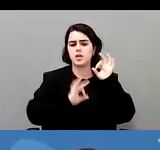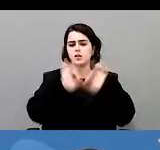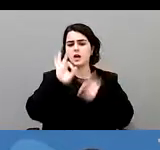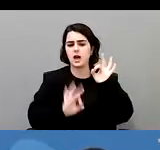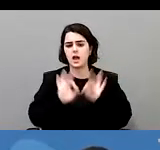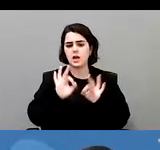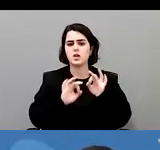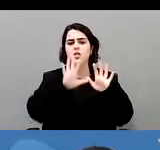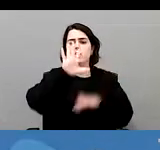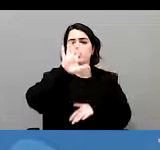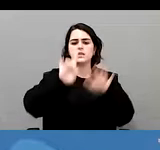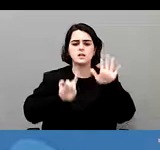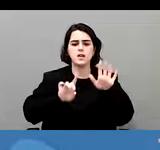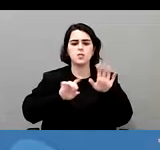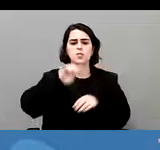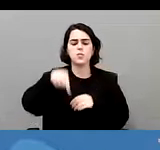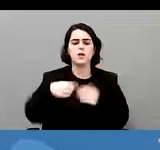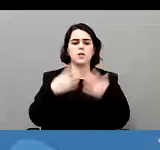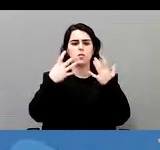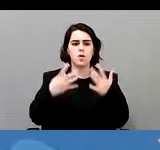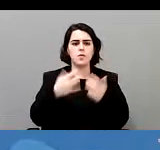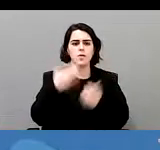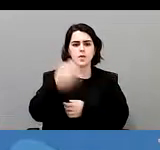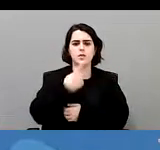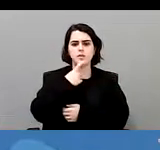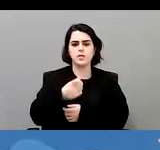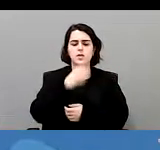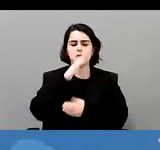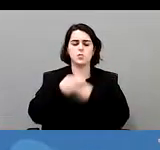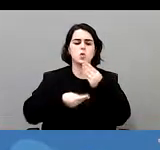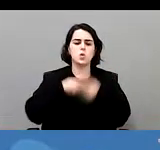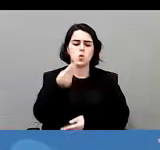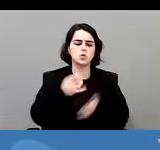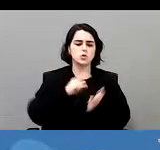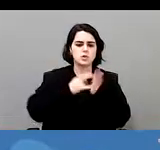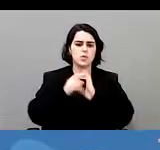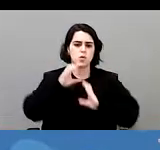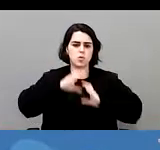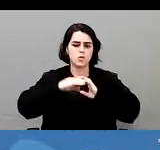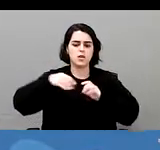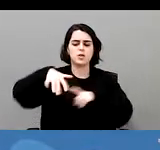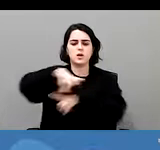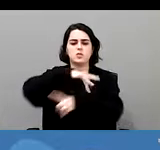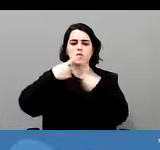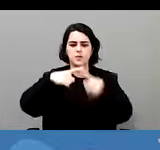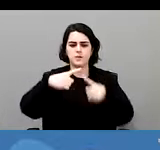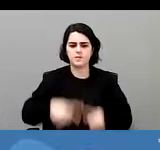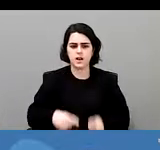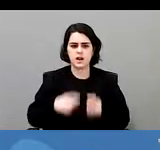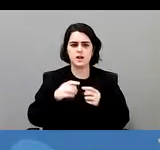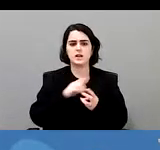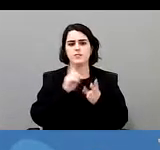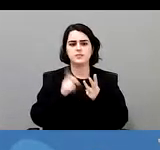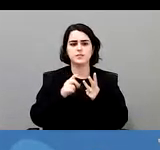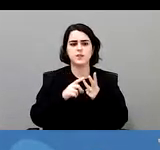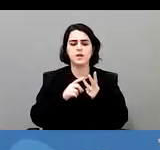en generalización de poder usar ese sistema de comunicación en distintos entornos. Como veis, en tercer lugar, la